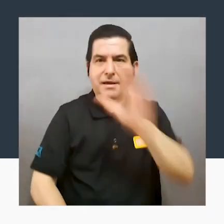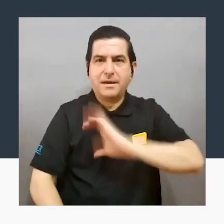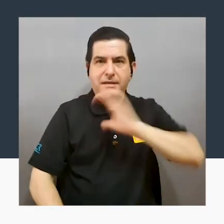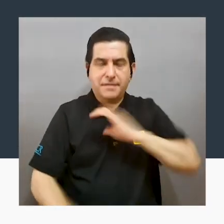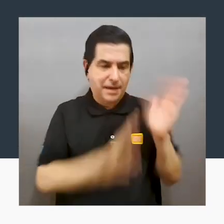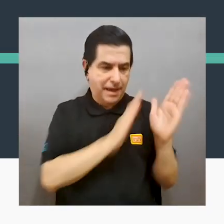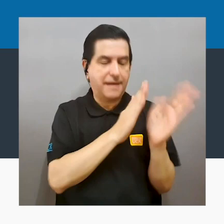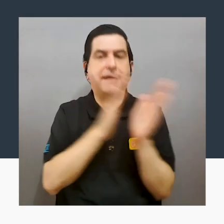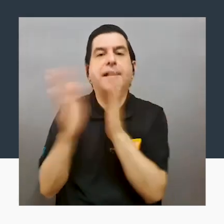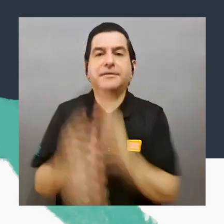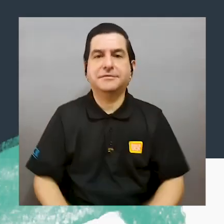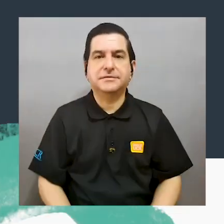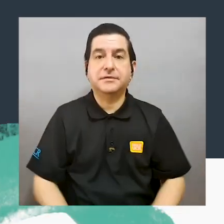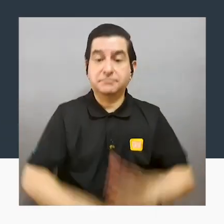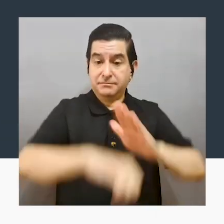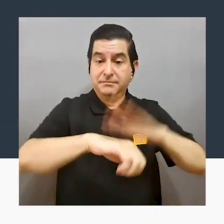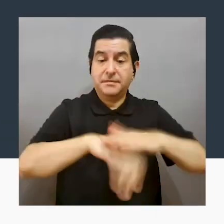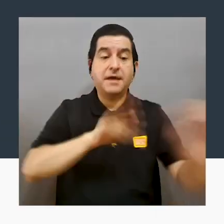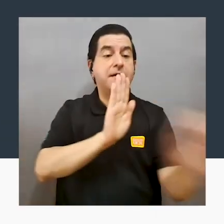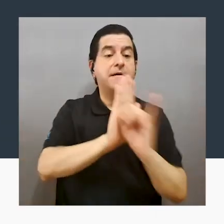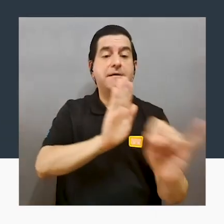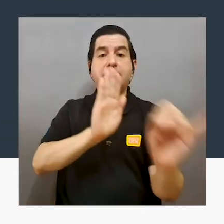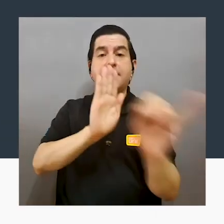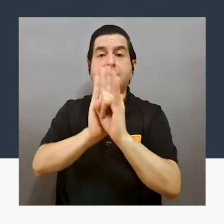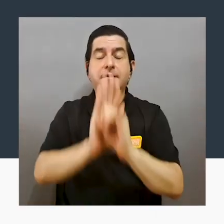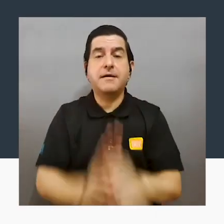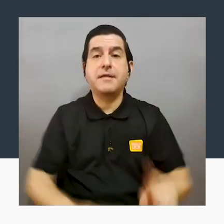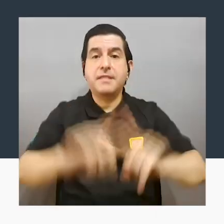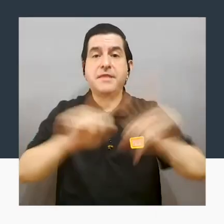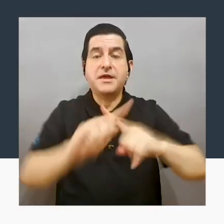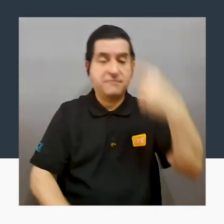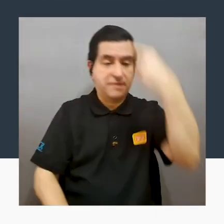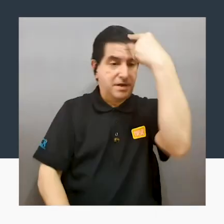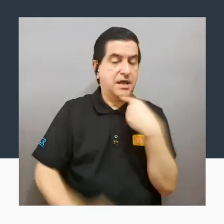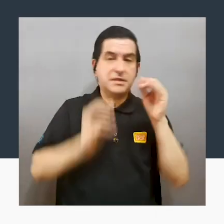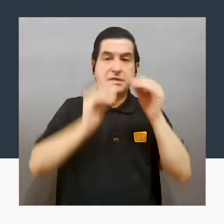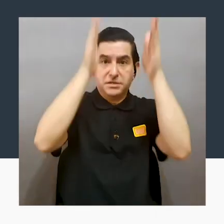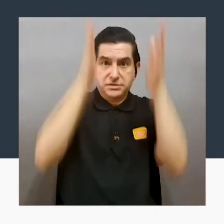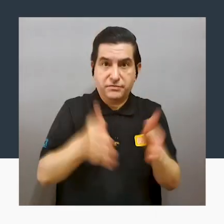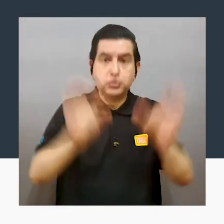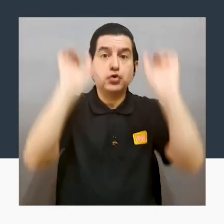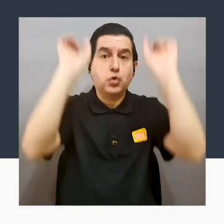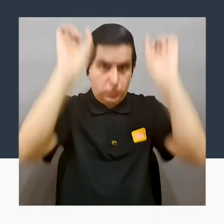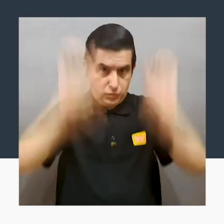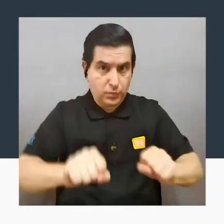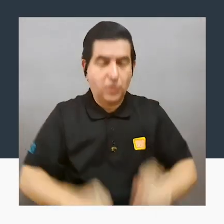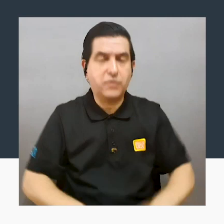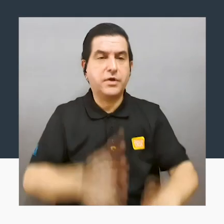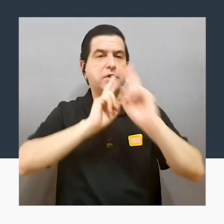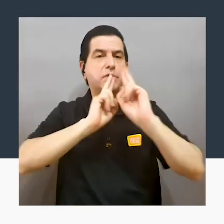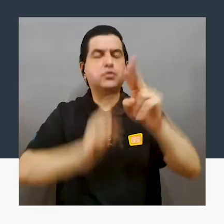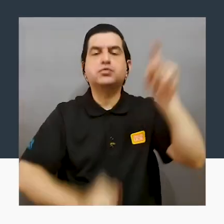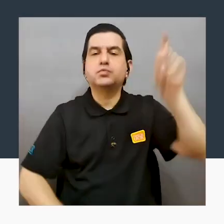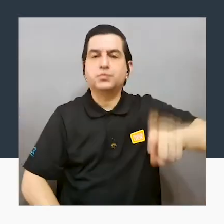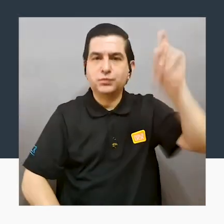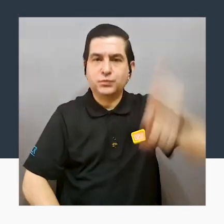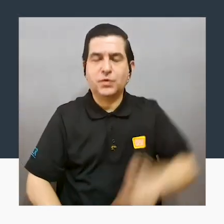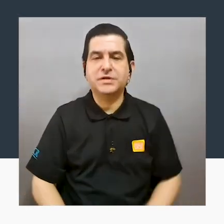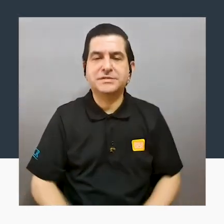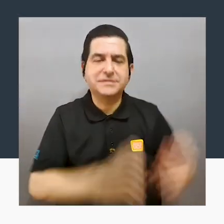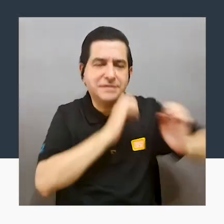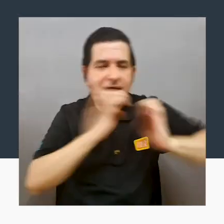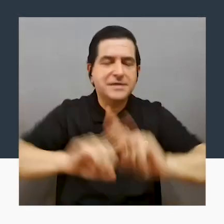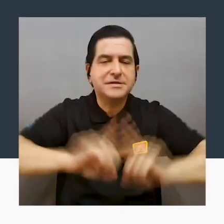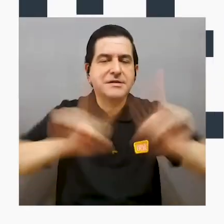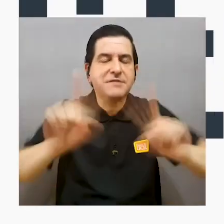con carácter formativo y que permitan identificar unos y otros perfiles docentes para poder así responder a sus necesidades